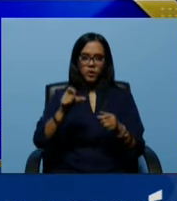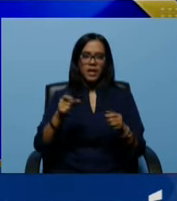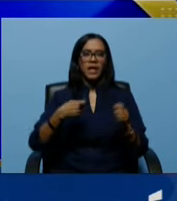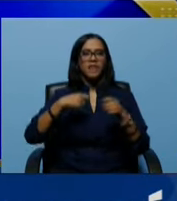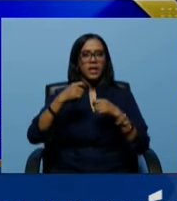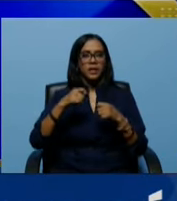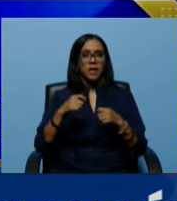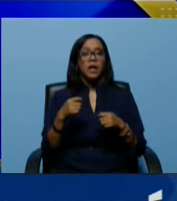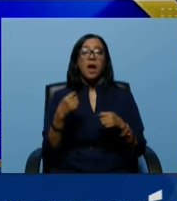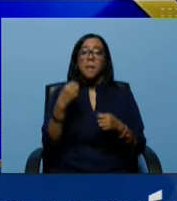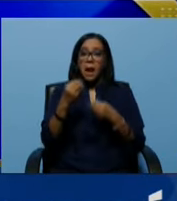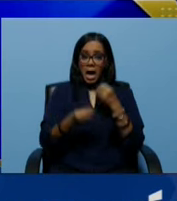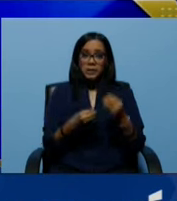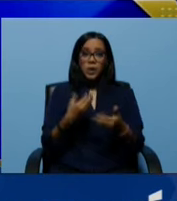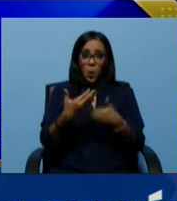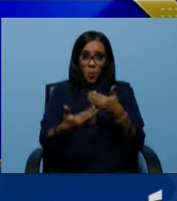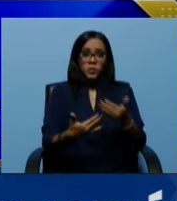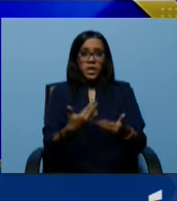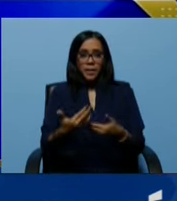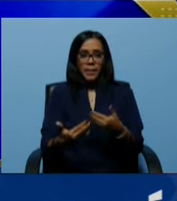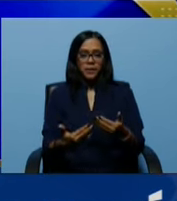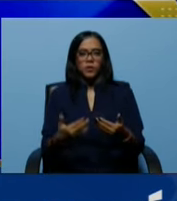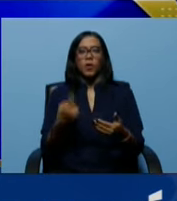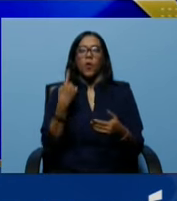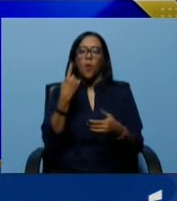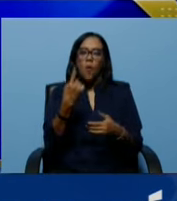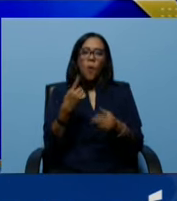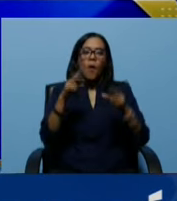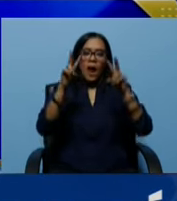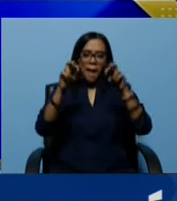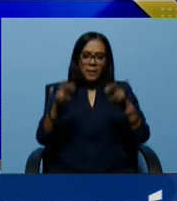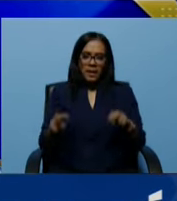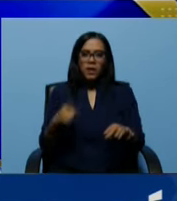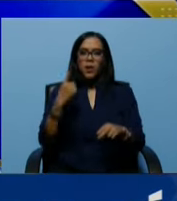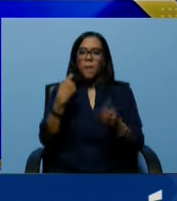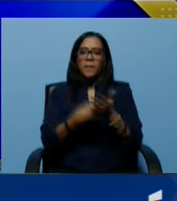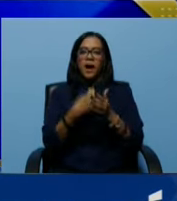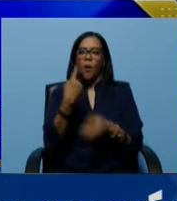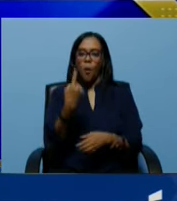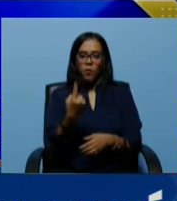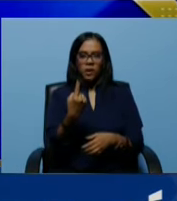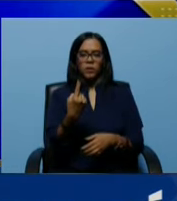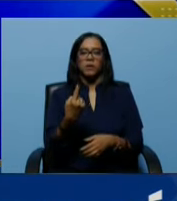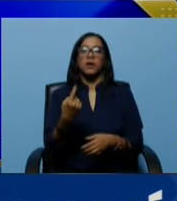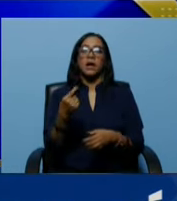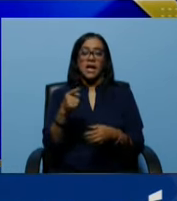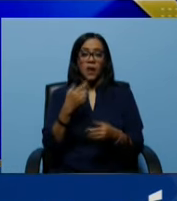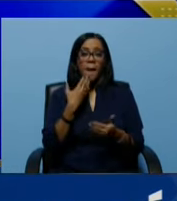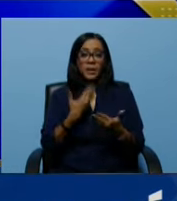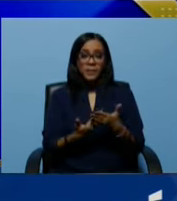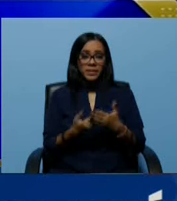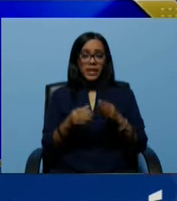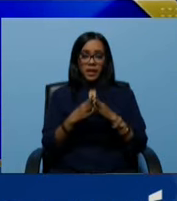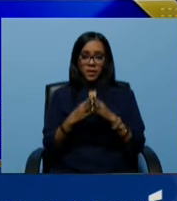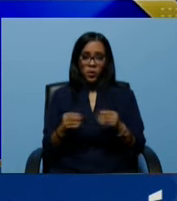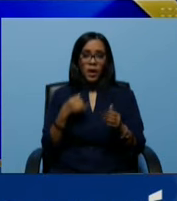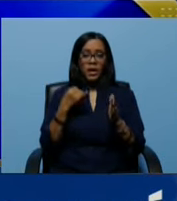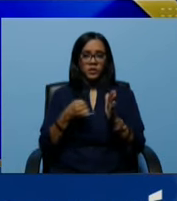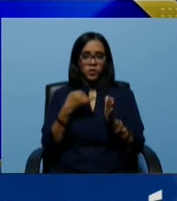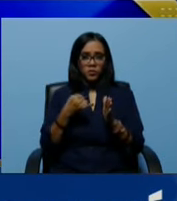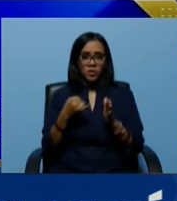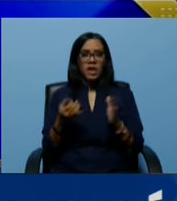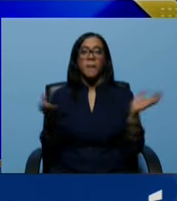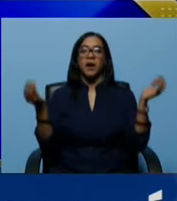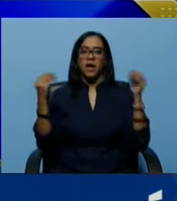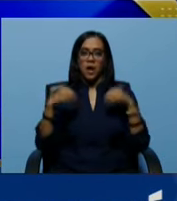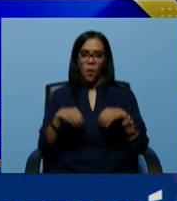un trámite, un procedimiento, una inspección y un pago único. Así que eso va a permitir que todas las instituciones se pongan